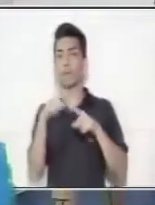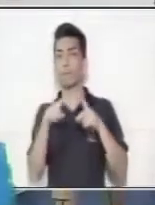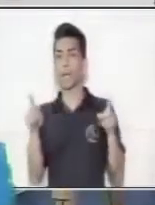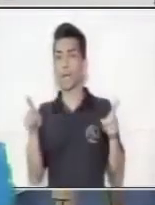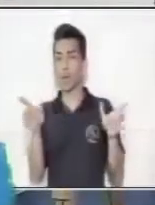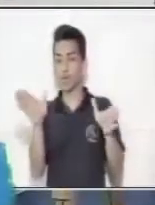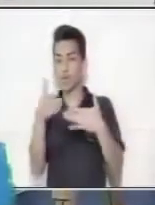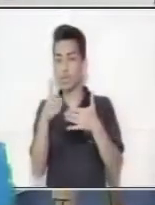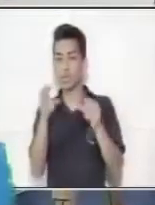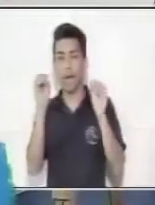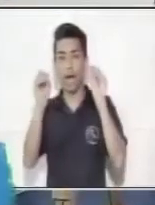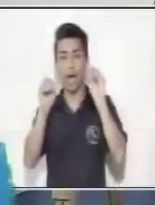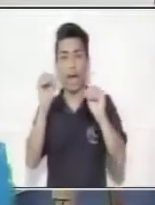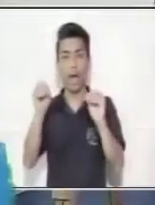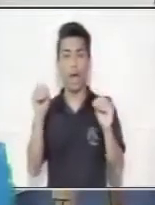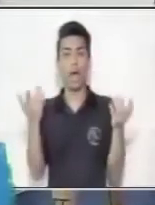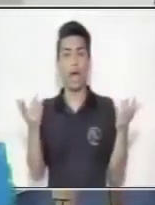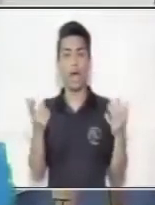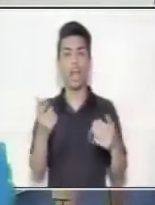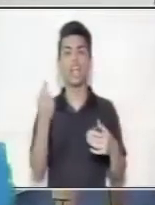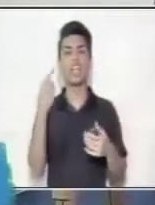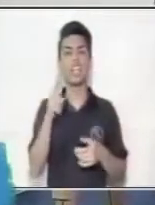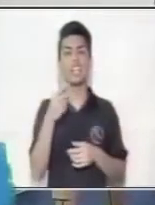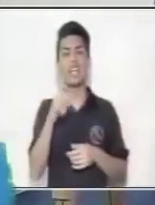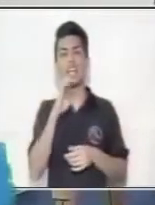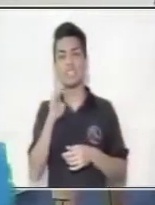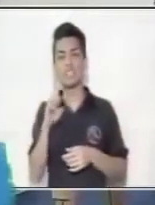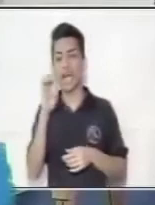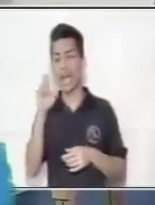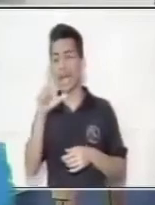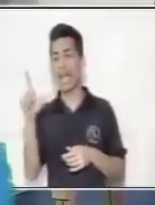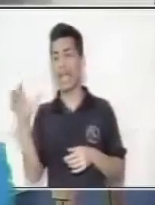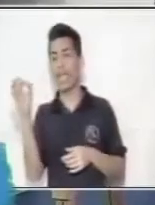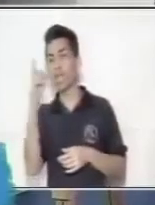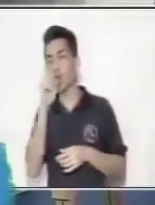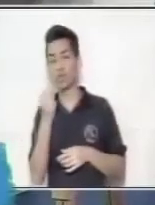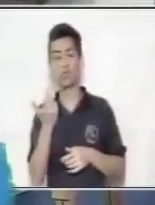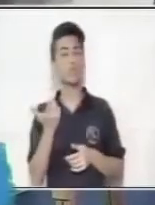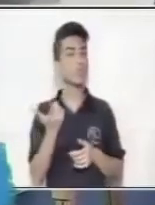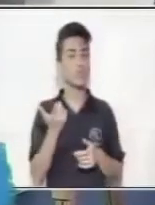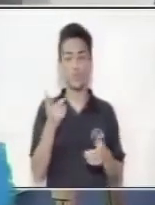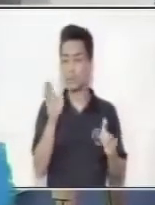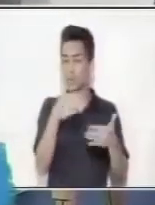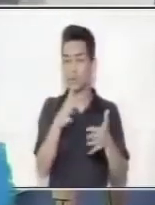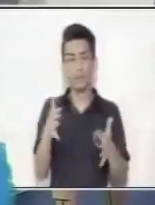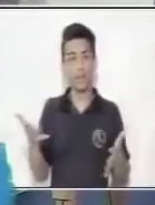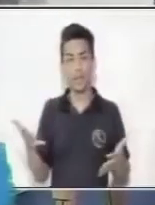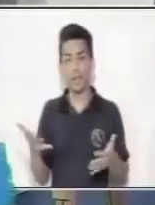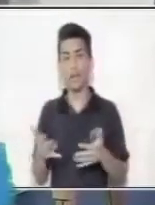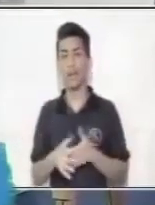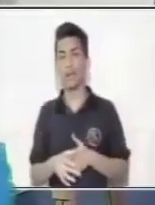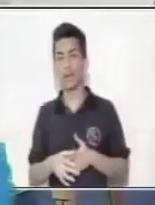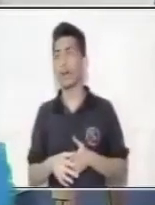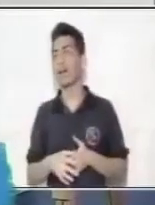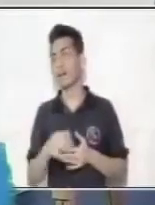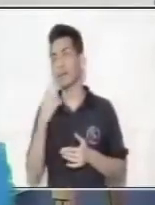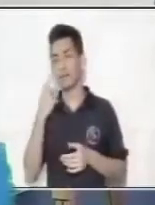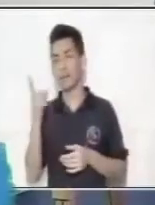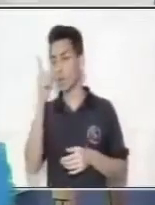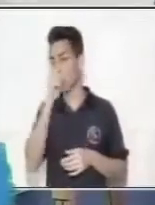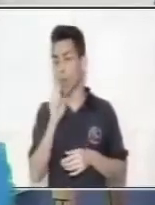no existe ellos. Eso quiere decir que dentro de esta oración no existe un